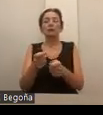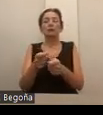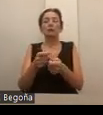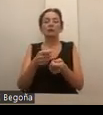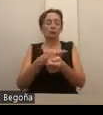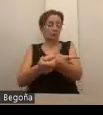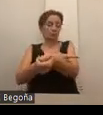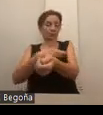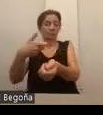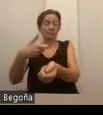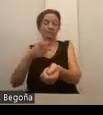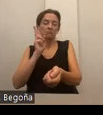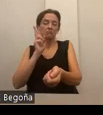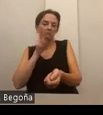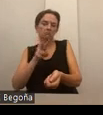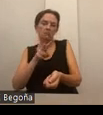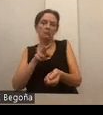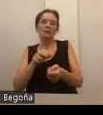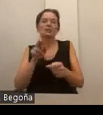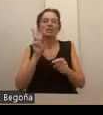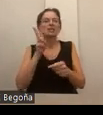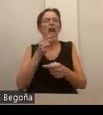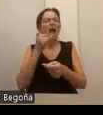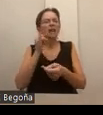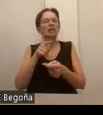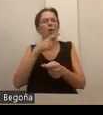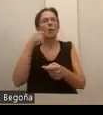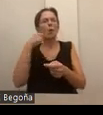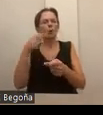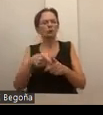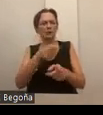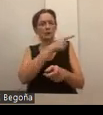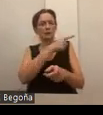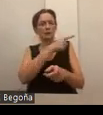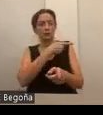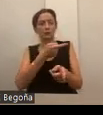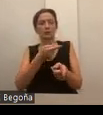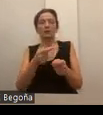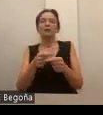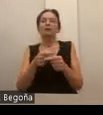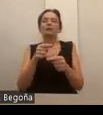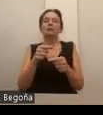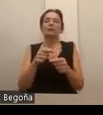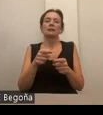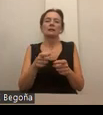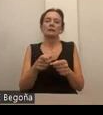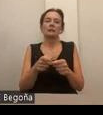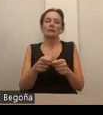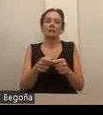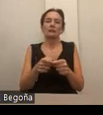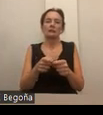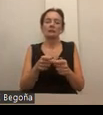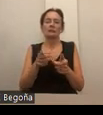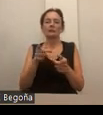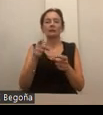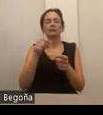ambiente con un exceso de glucosa de manera mantenida, se glicaliza Es decir, se le une la